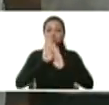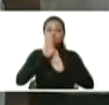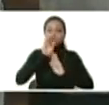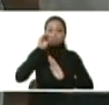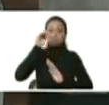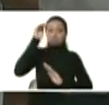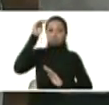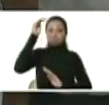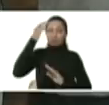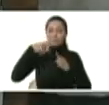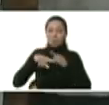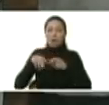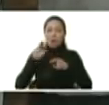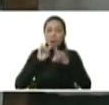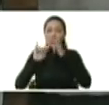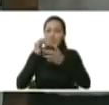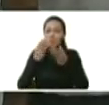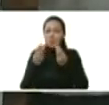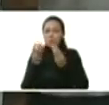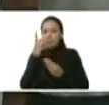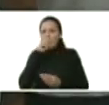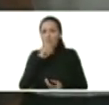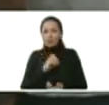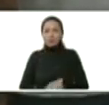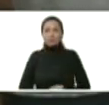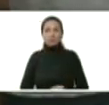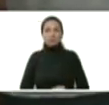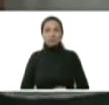esta chiquitica qué edad tiene?